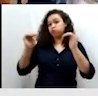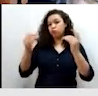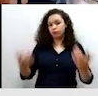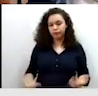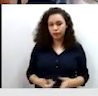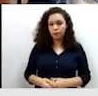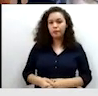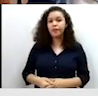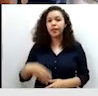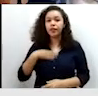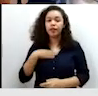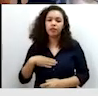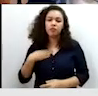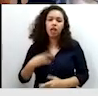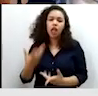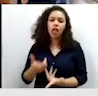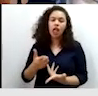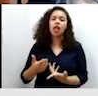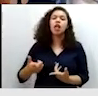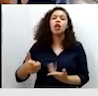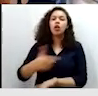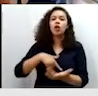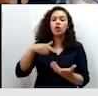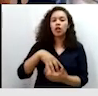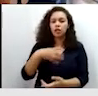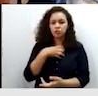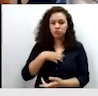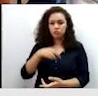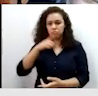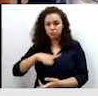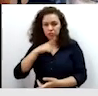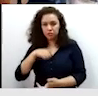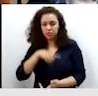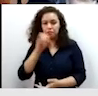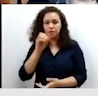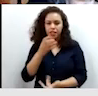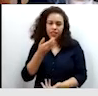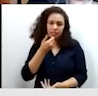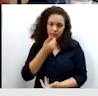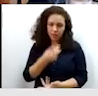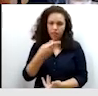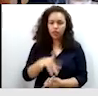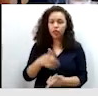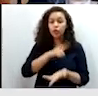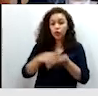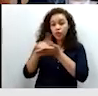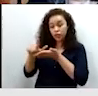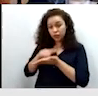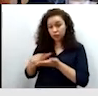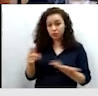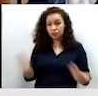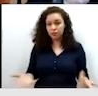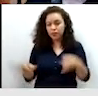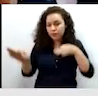Los sanitarios, por la adecuada disposición de las excretas y orina y su higiene que debe de ser